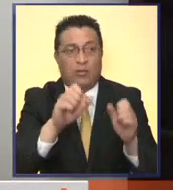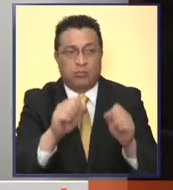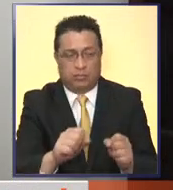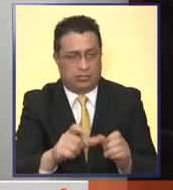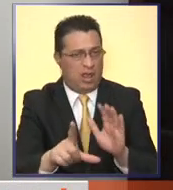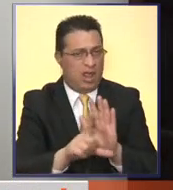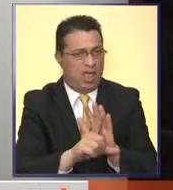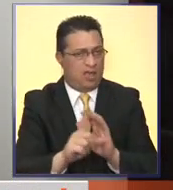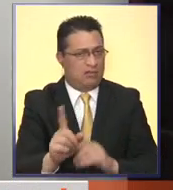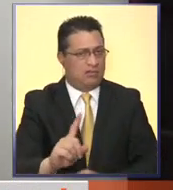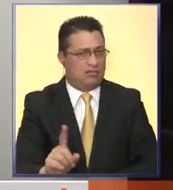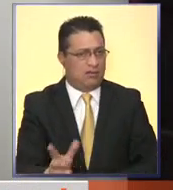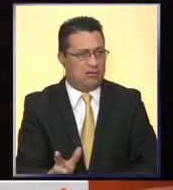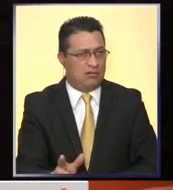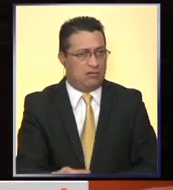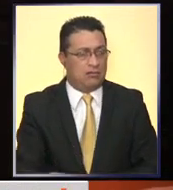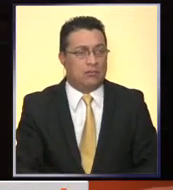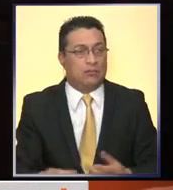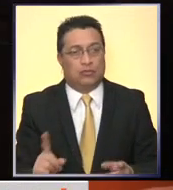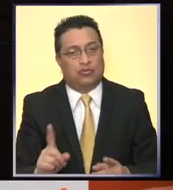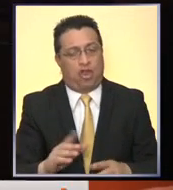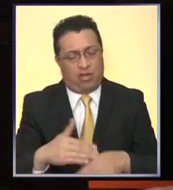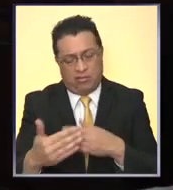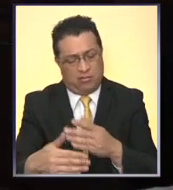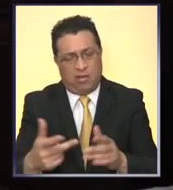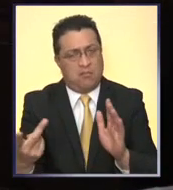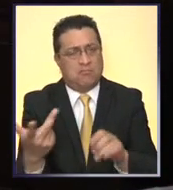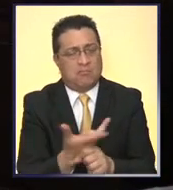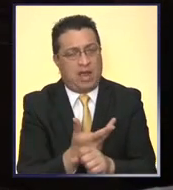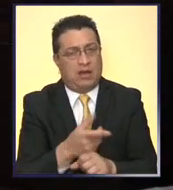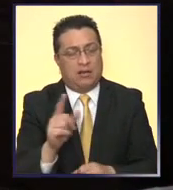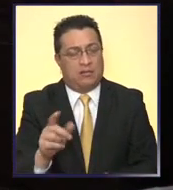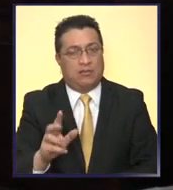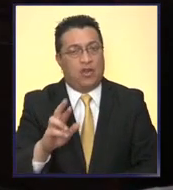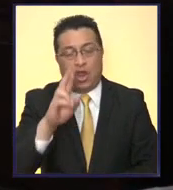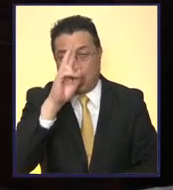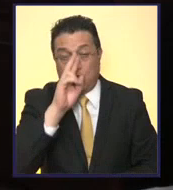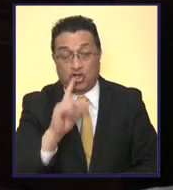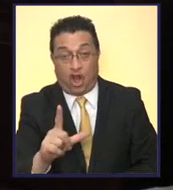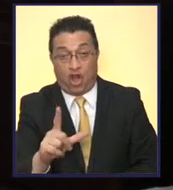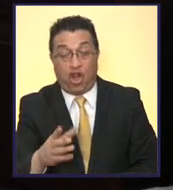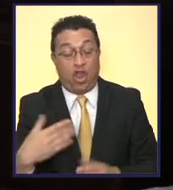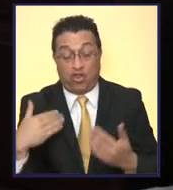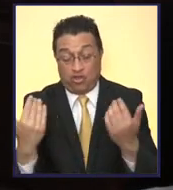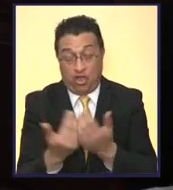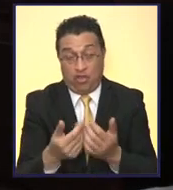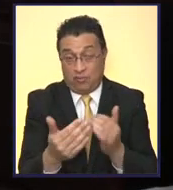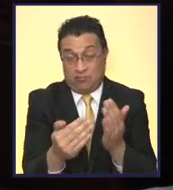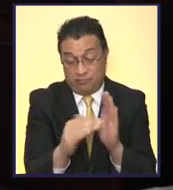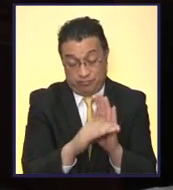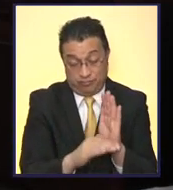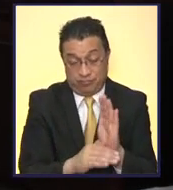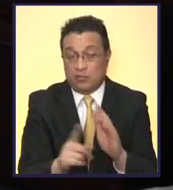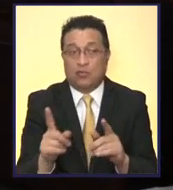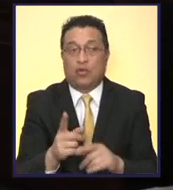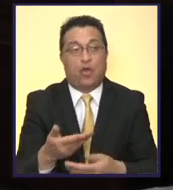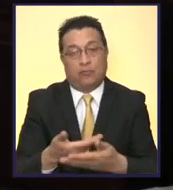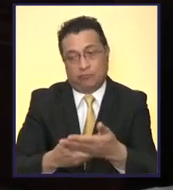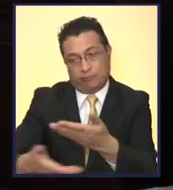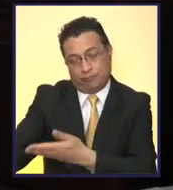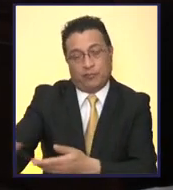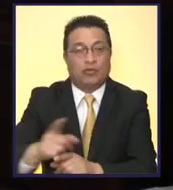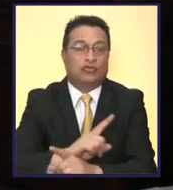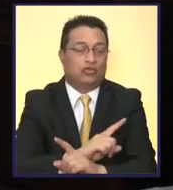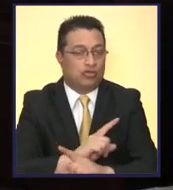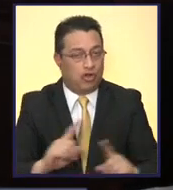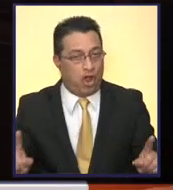de la ley. Es absolutamente improcedente. El RBD, el rol base de datos del colegio, no es intransferible y por tanto lo